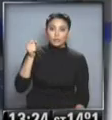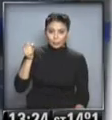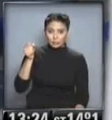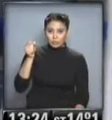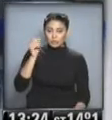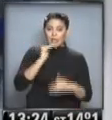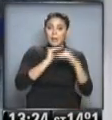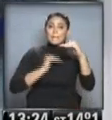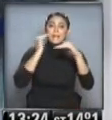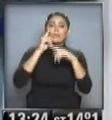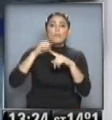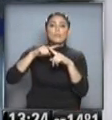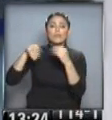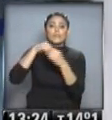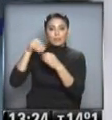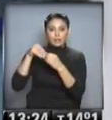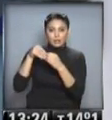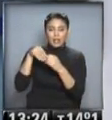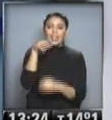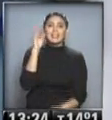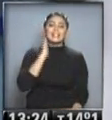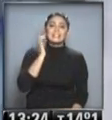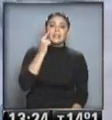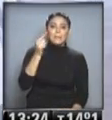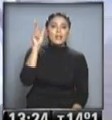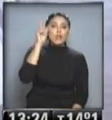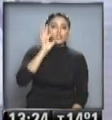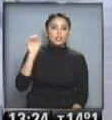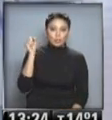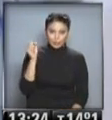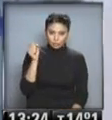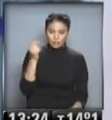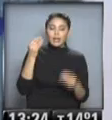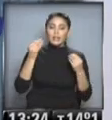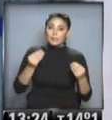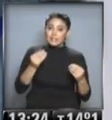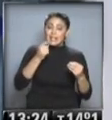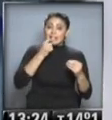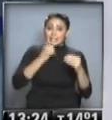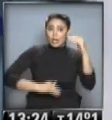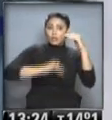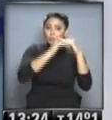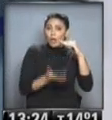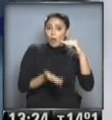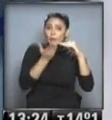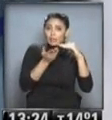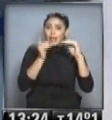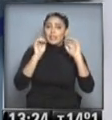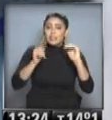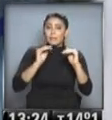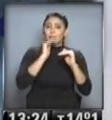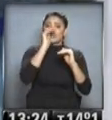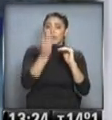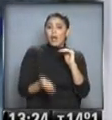máximo por el grupo familiar de 16,800 pes Qué pasa cuando aumenta el tope aumentan los rangos y